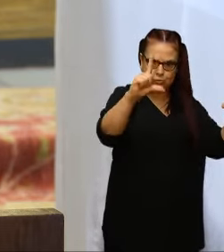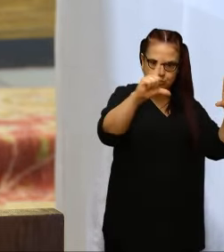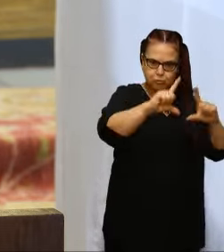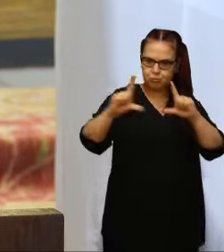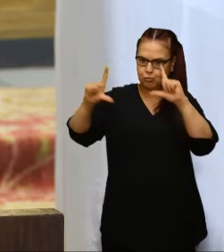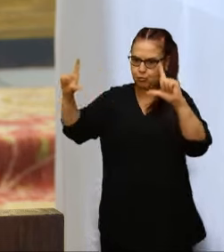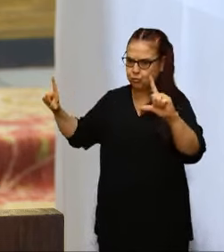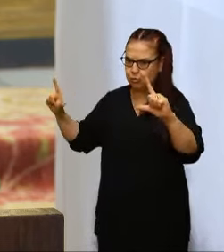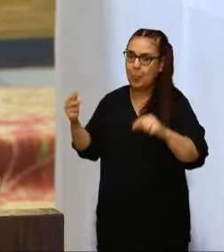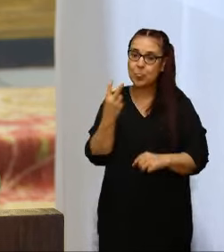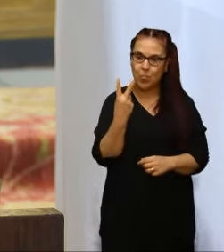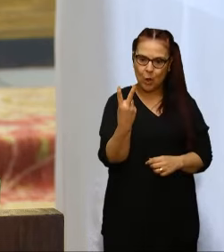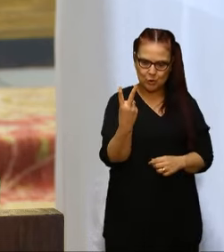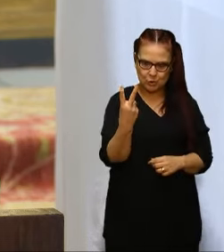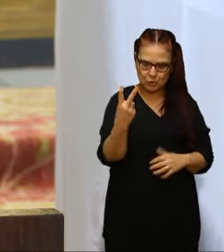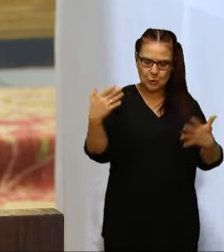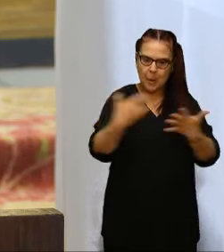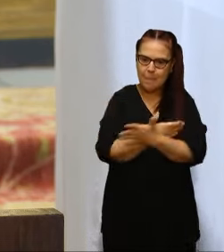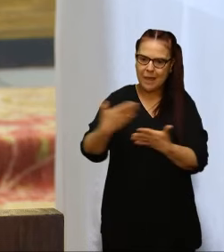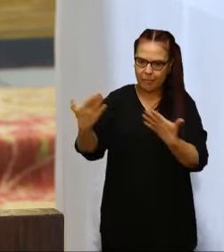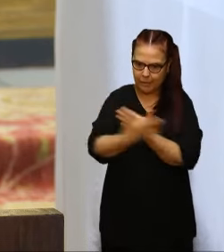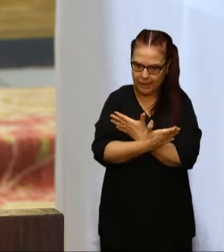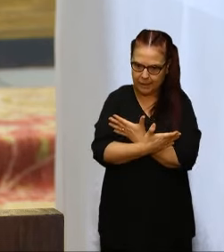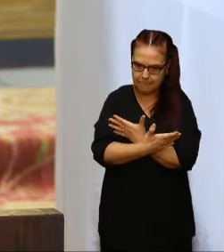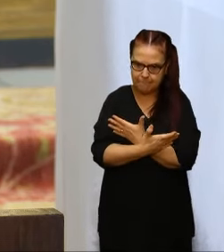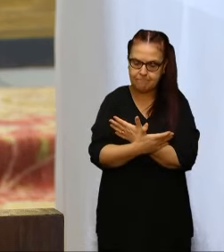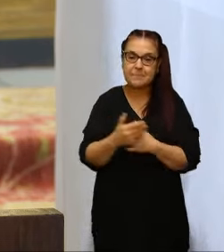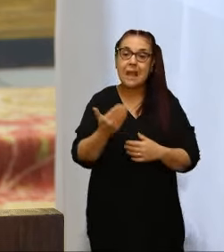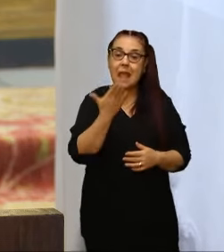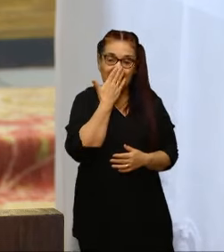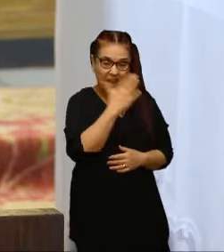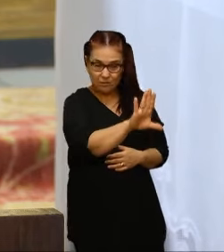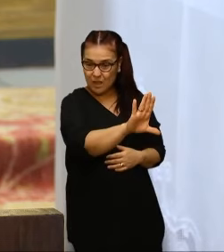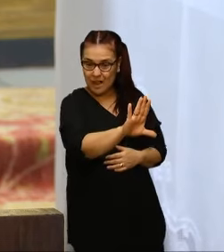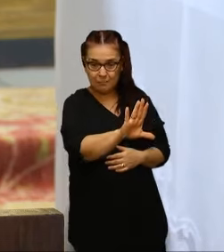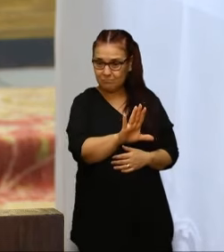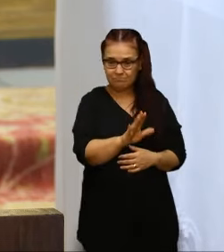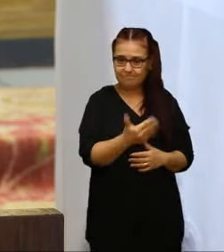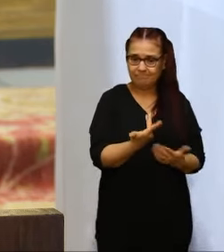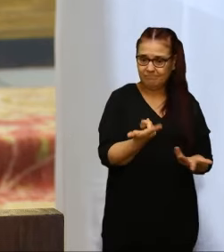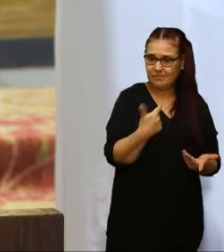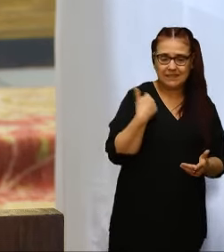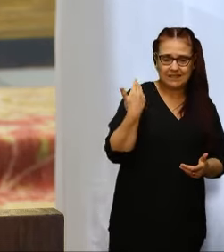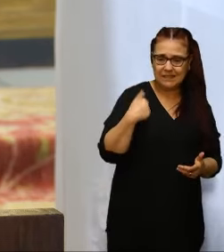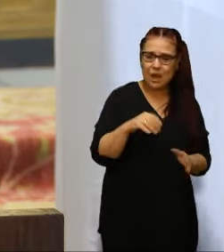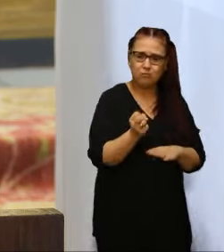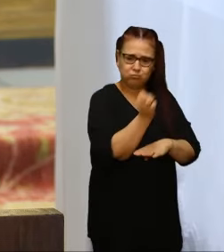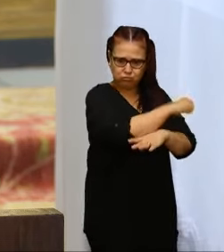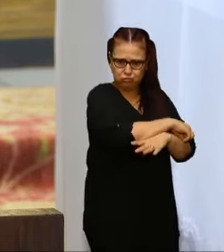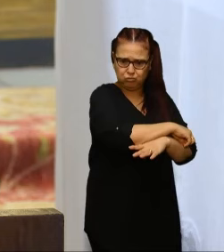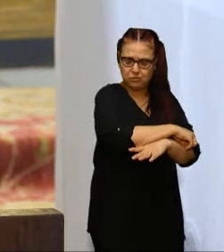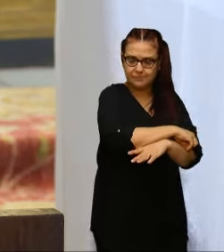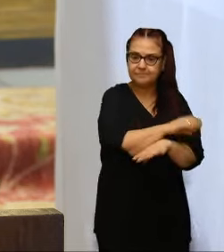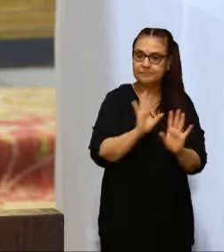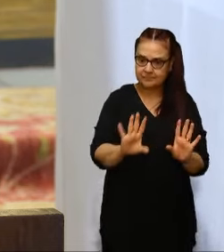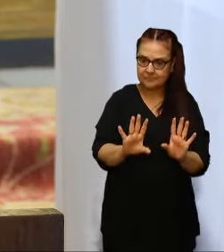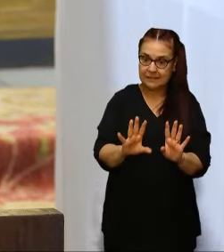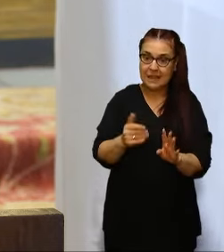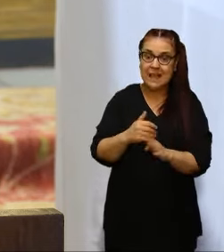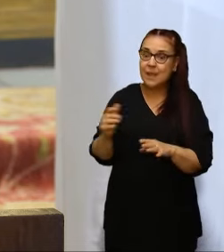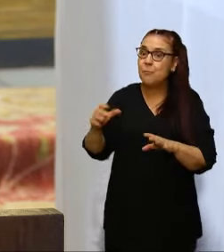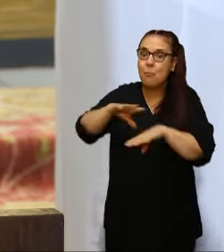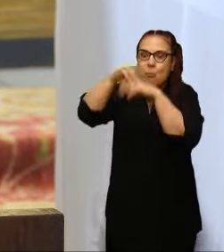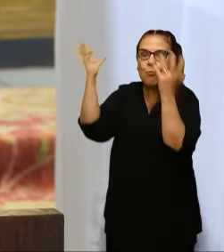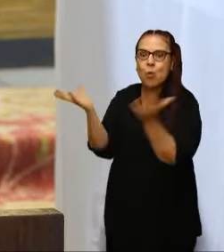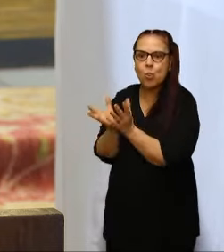el de la caída de Jerusalén, que probablemente ya había sucedido cuando él está escribiendo, y el del final del